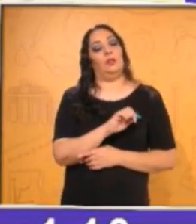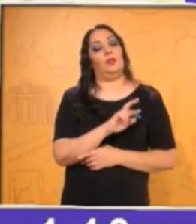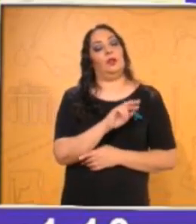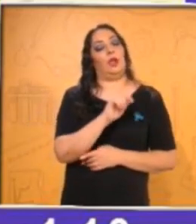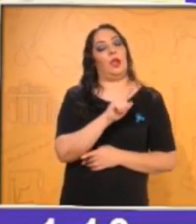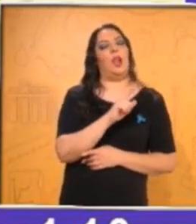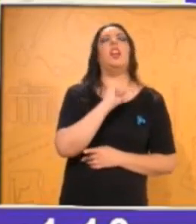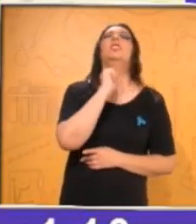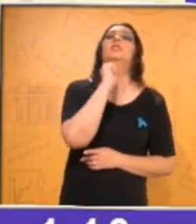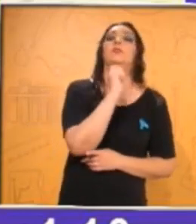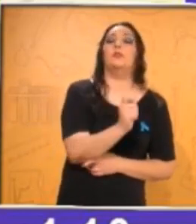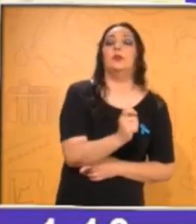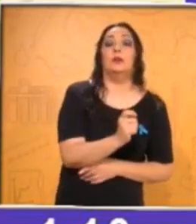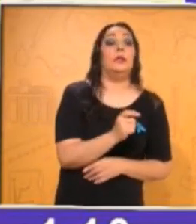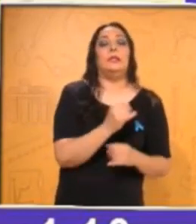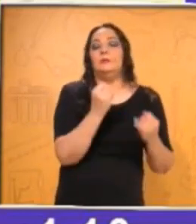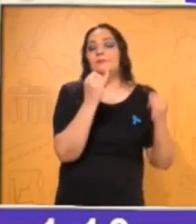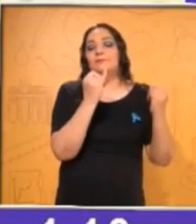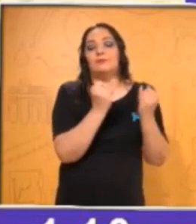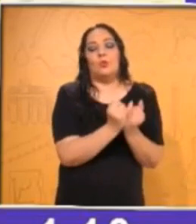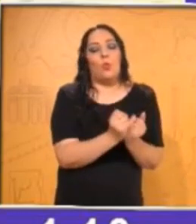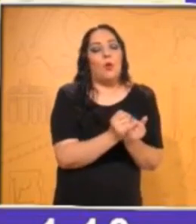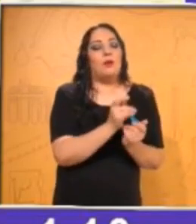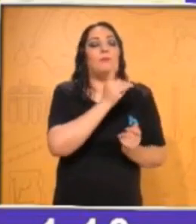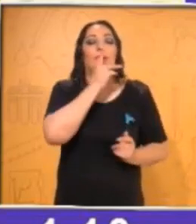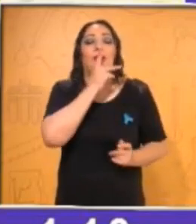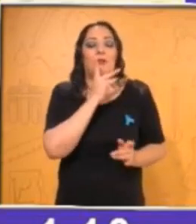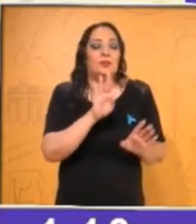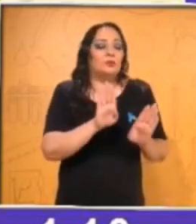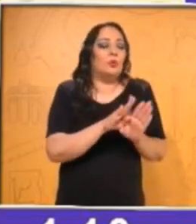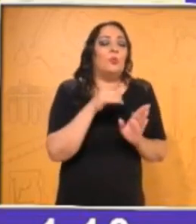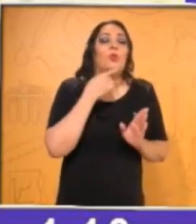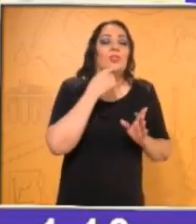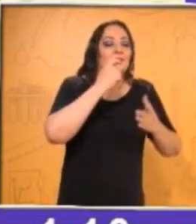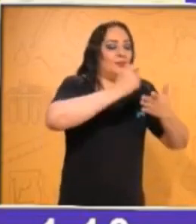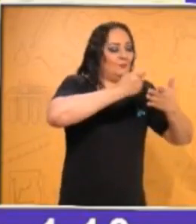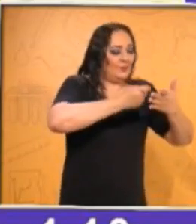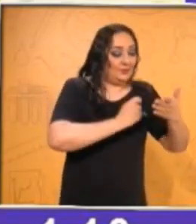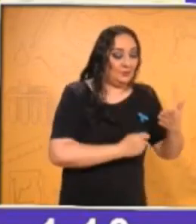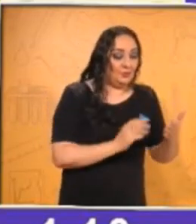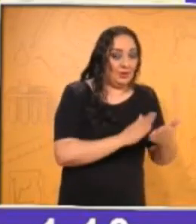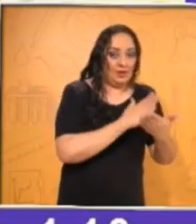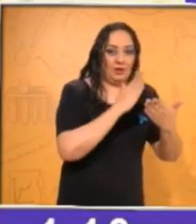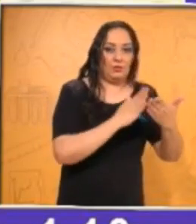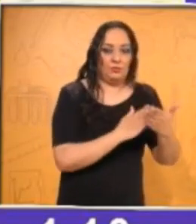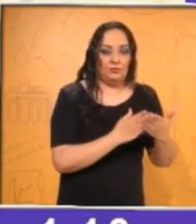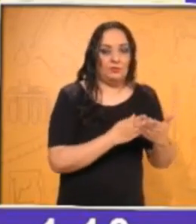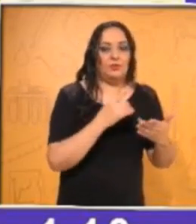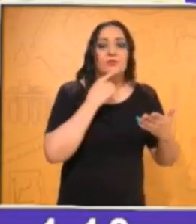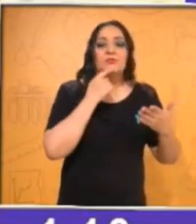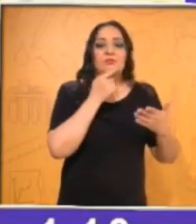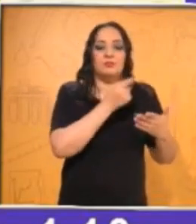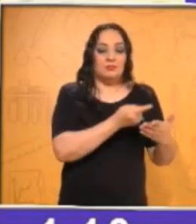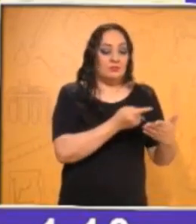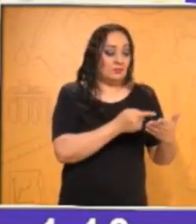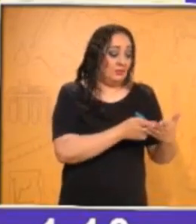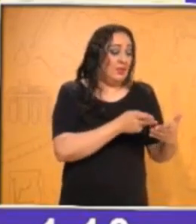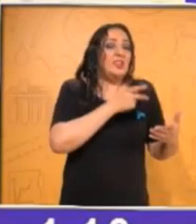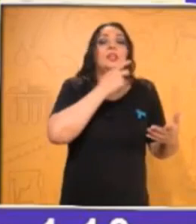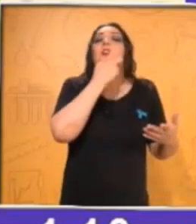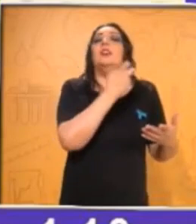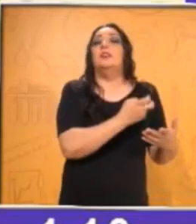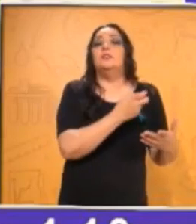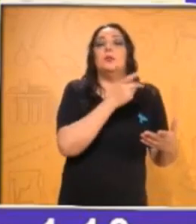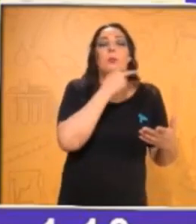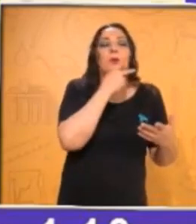directo de las palabras, como lo registra el diccionario. Así, tal cual y como está en el diccionario o en una investigación, ese es